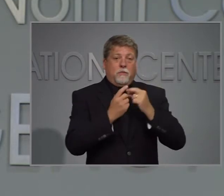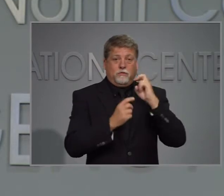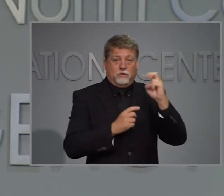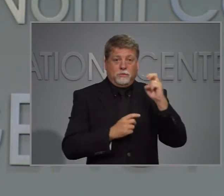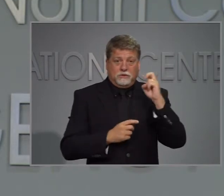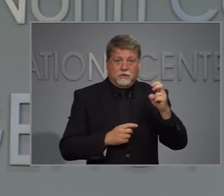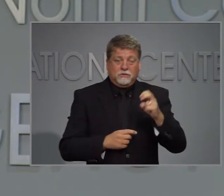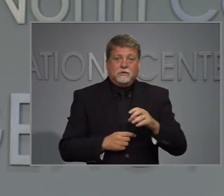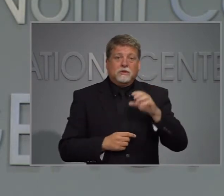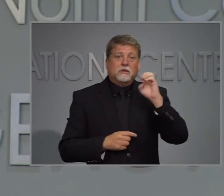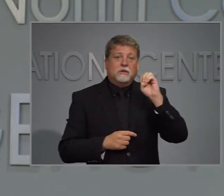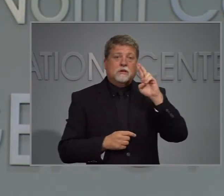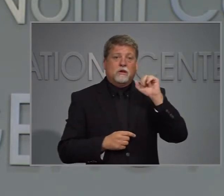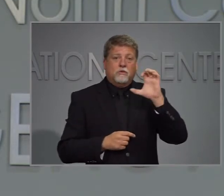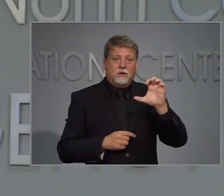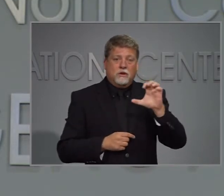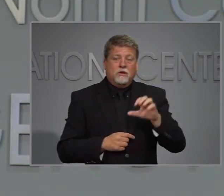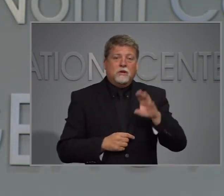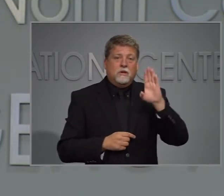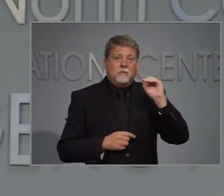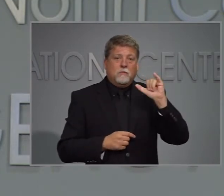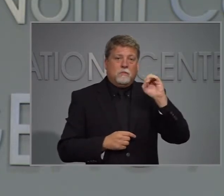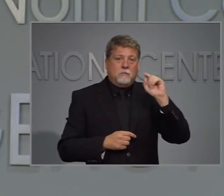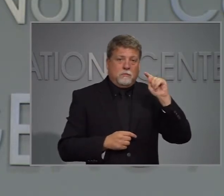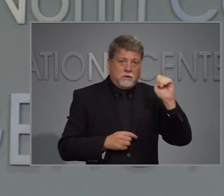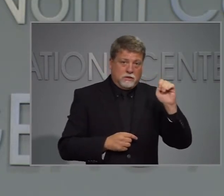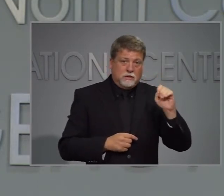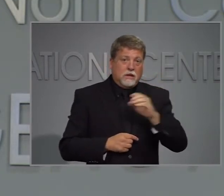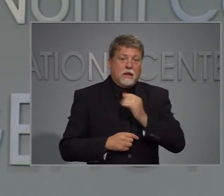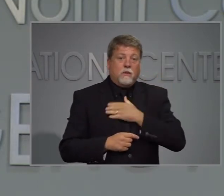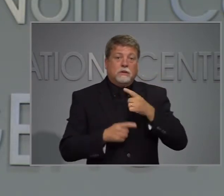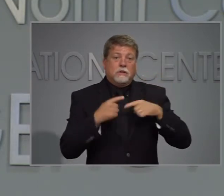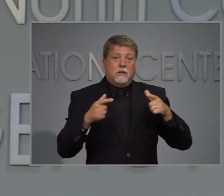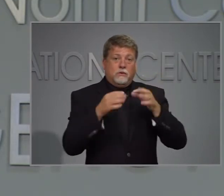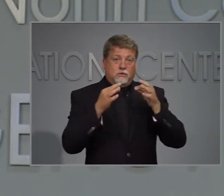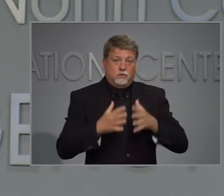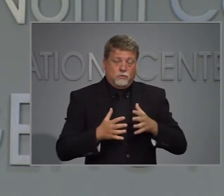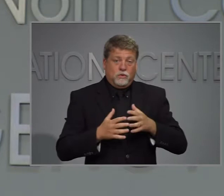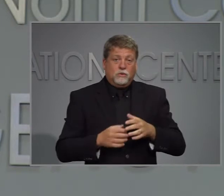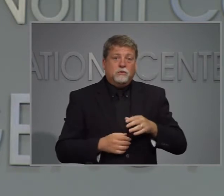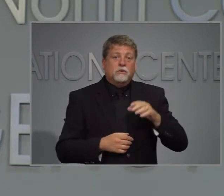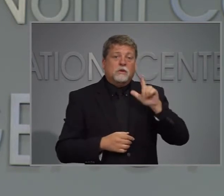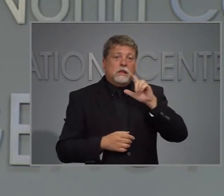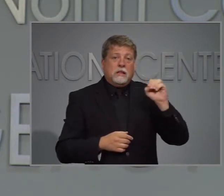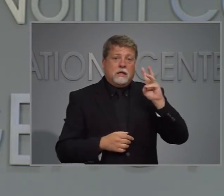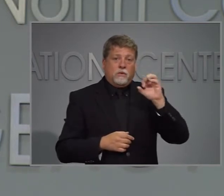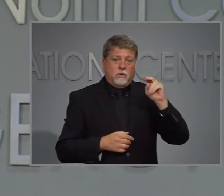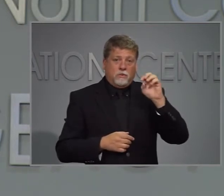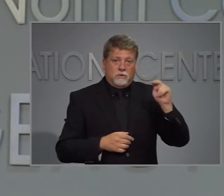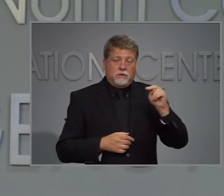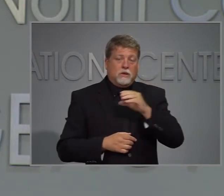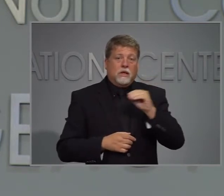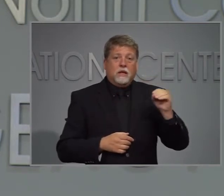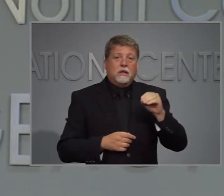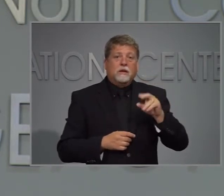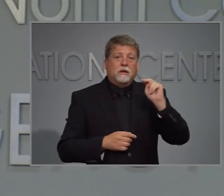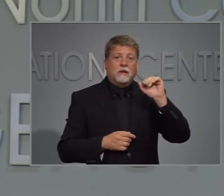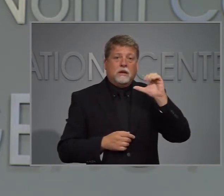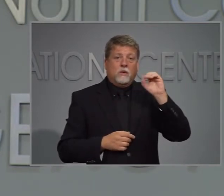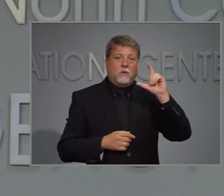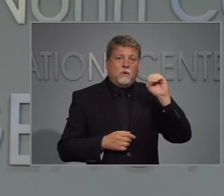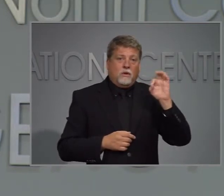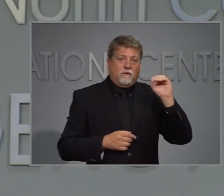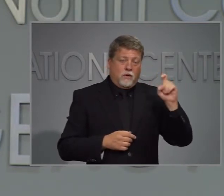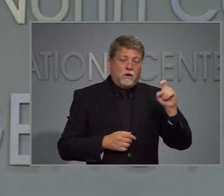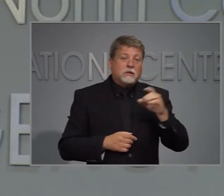tras las cámaras están Jackie y Jasmine Metivier, que son nuestras intérpretes de español. Ahora